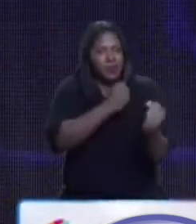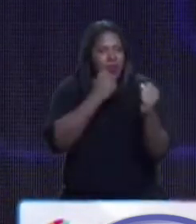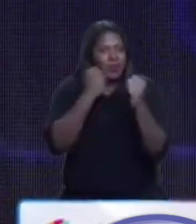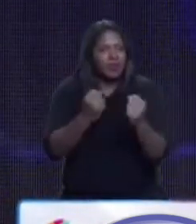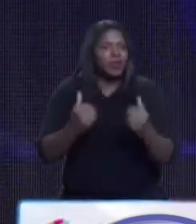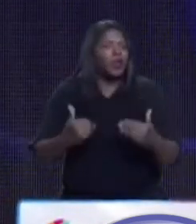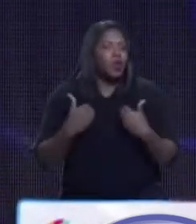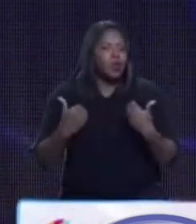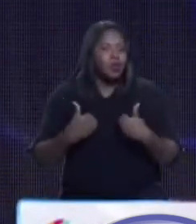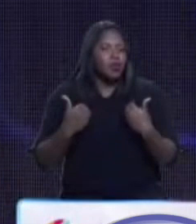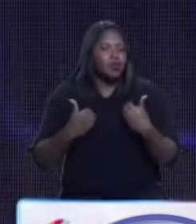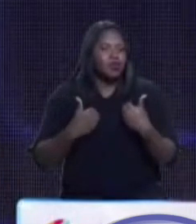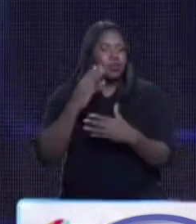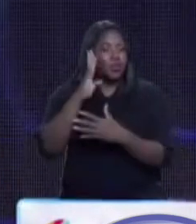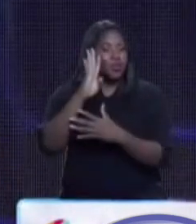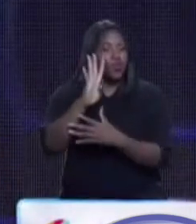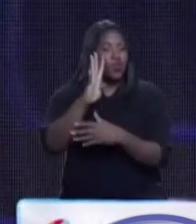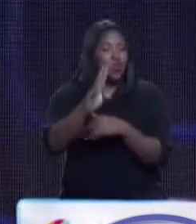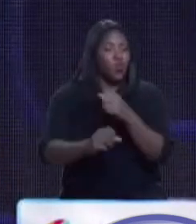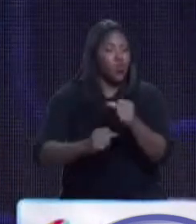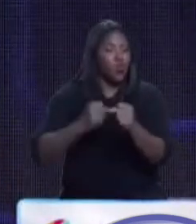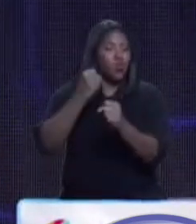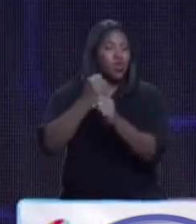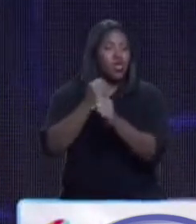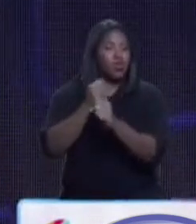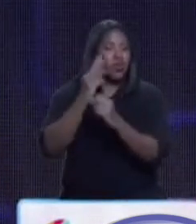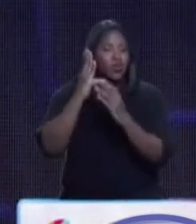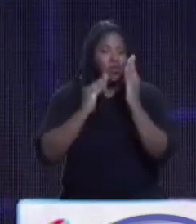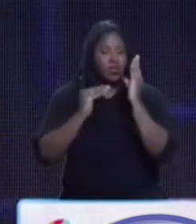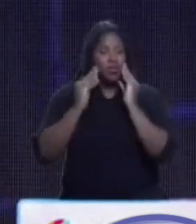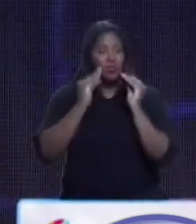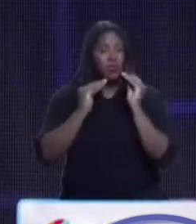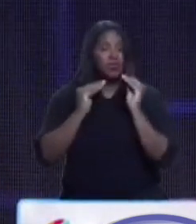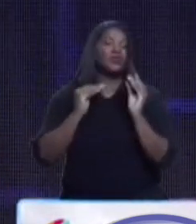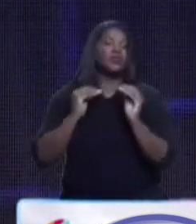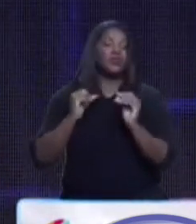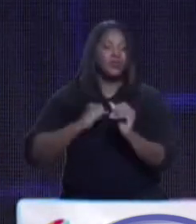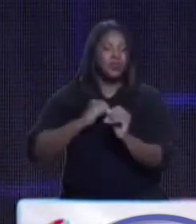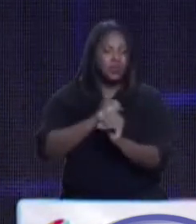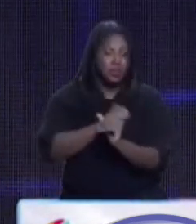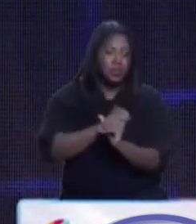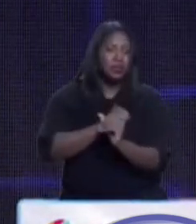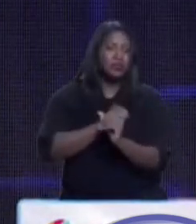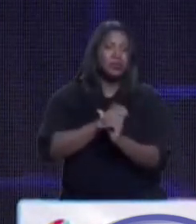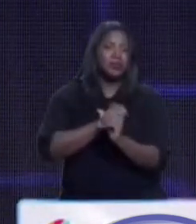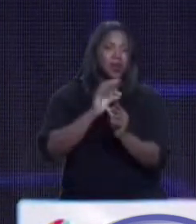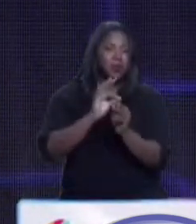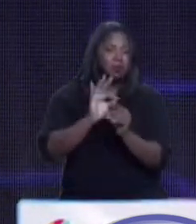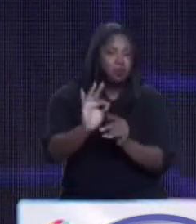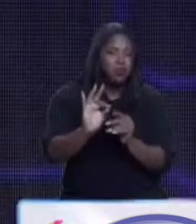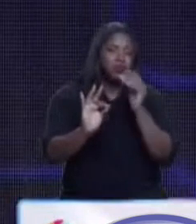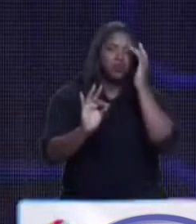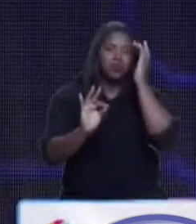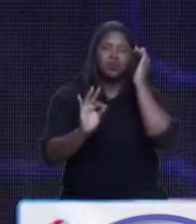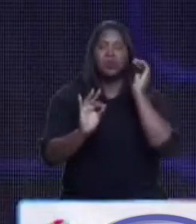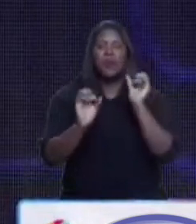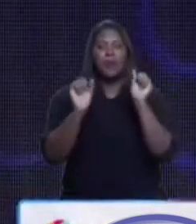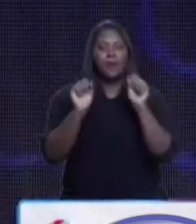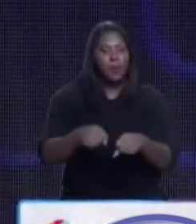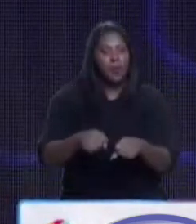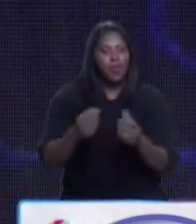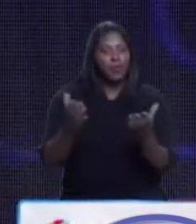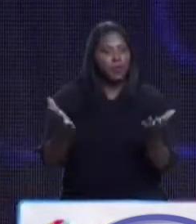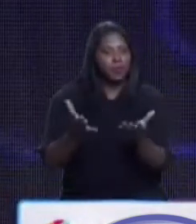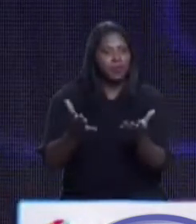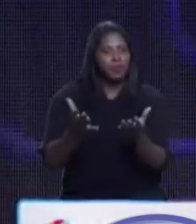juventud, sino también 4 años de experiencia legislativa en mi paso por la Cámara de Diputados, para que pronto y de una vez por todas logremos lo que le